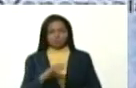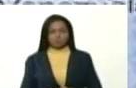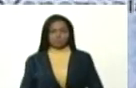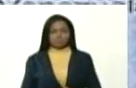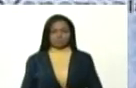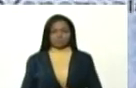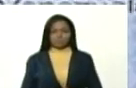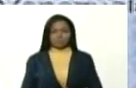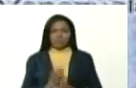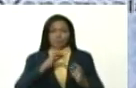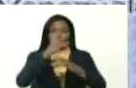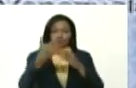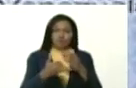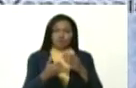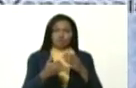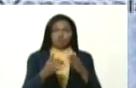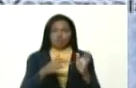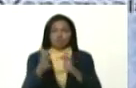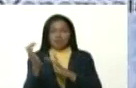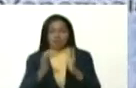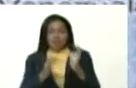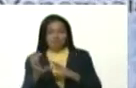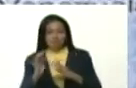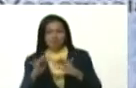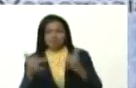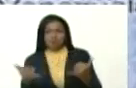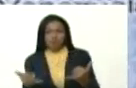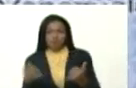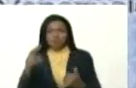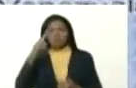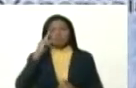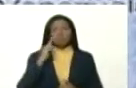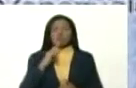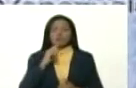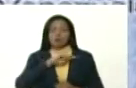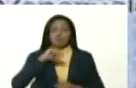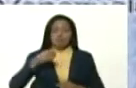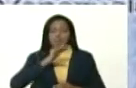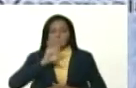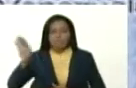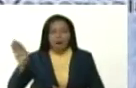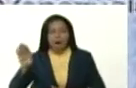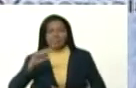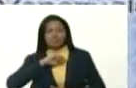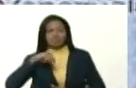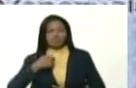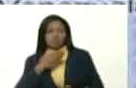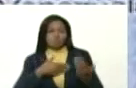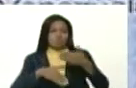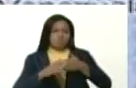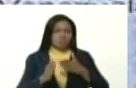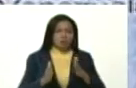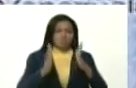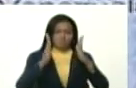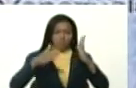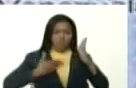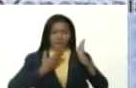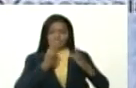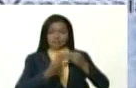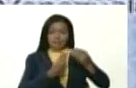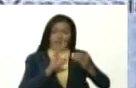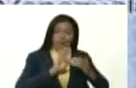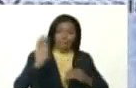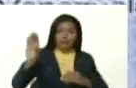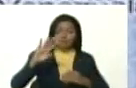es el proyecto de Cristo Redentor y de Bolívar para nuestra patria, para construir nuestra patria en este